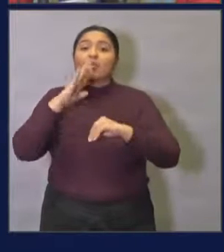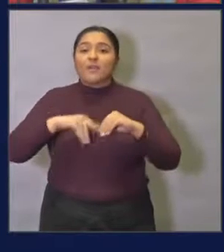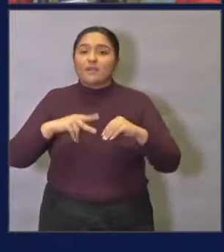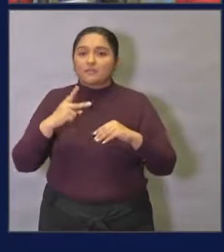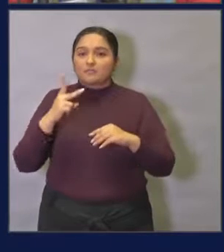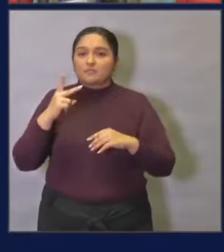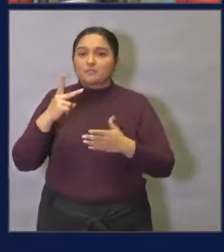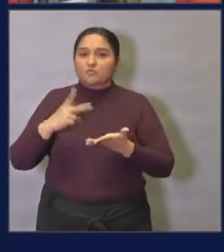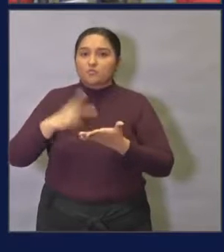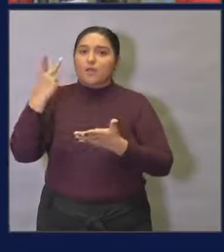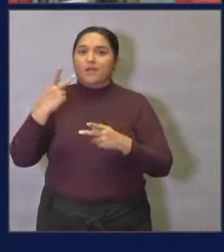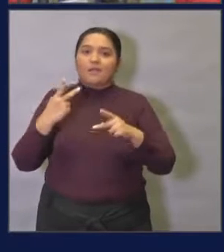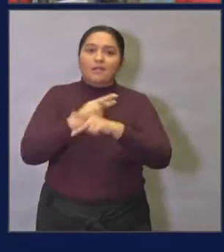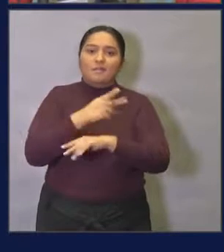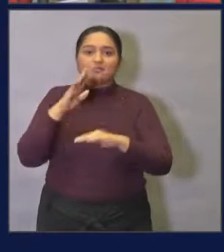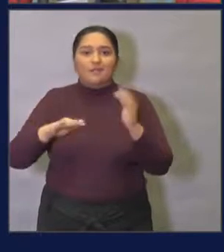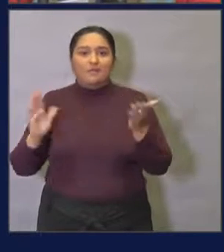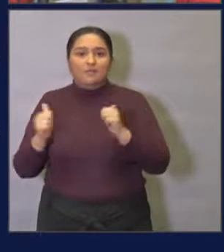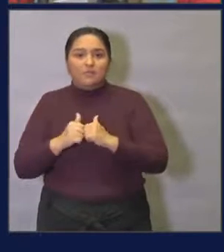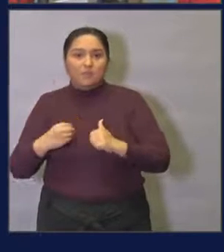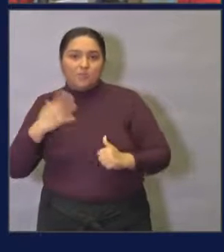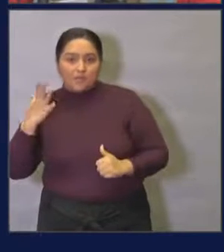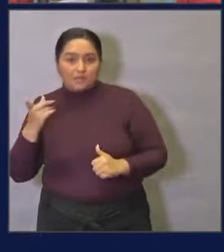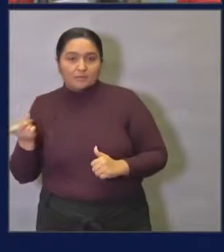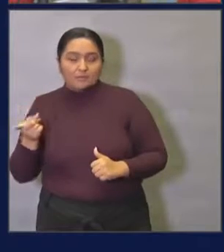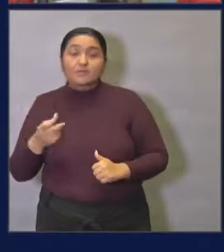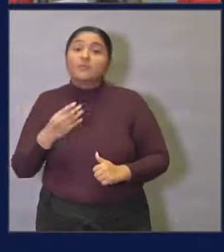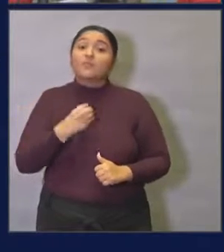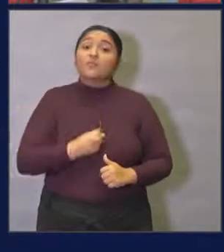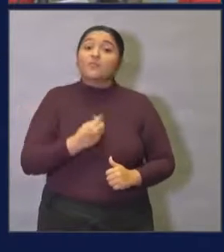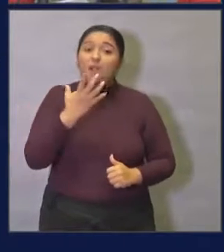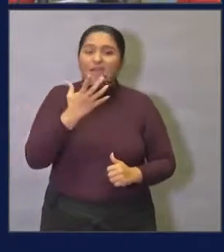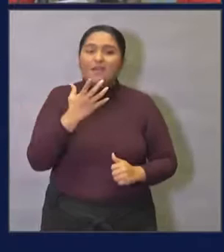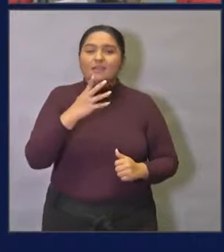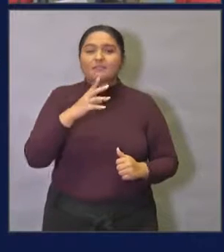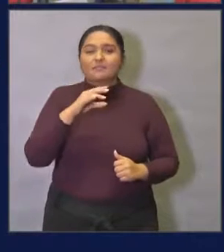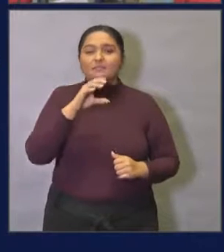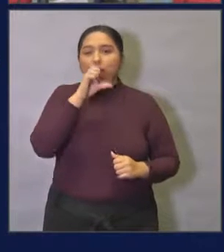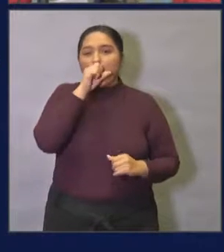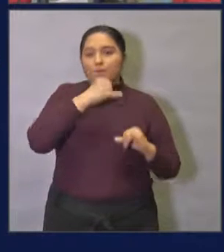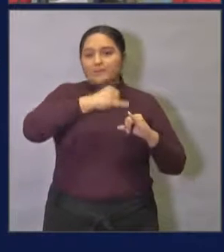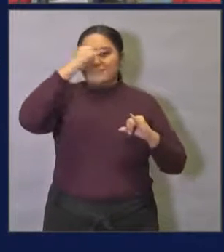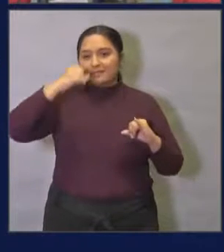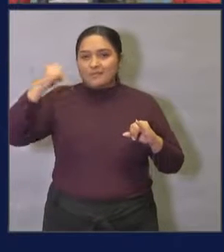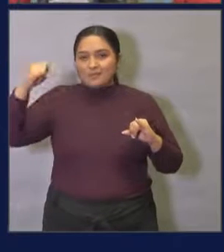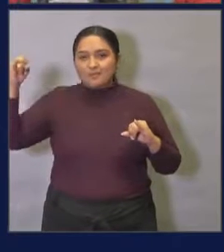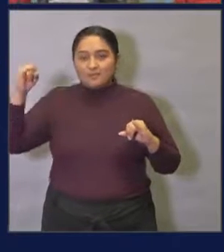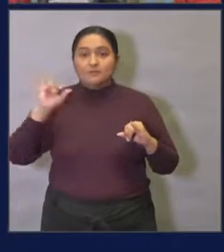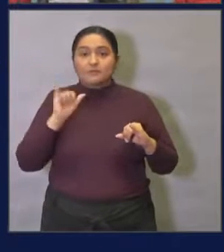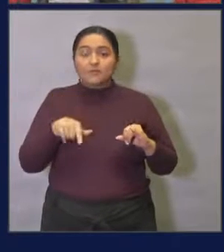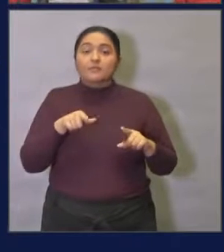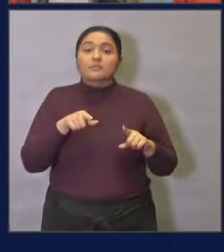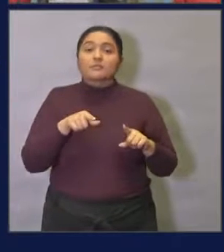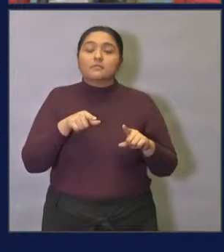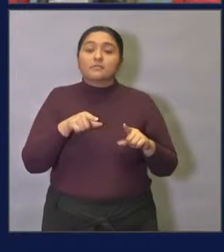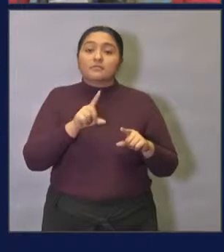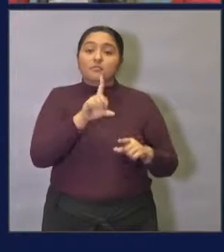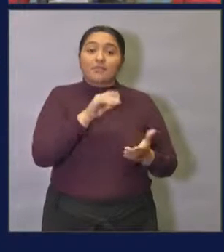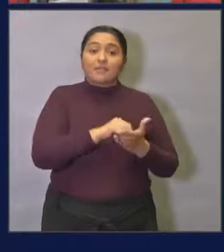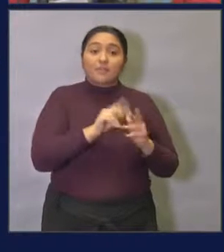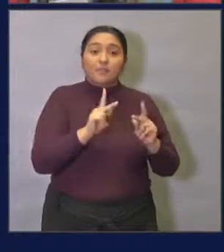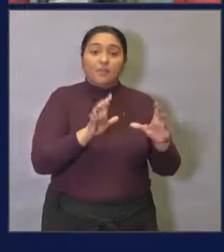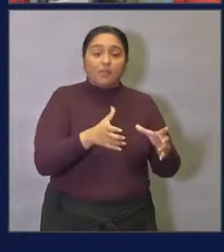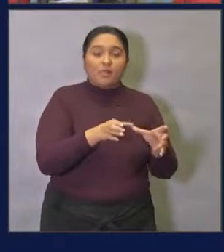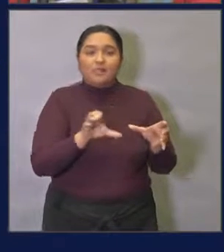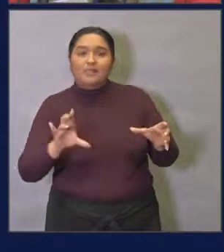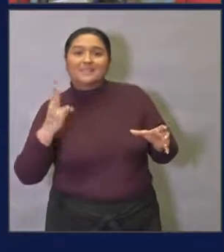blancos. Los residentes blancos, la línea anaranjada, cuya tasa es de 17 por 100,000,